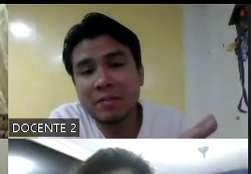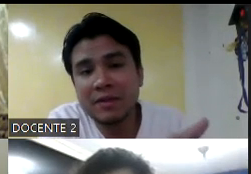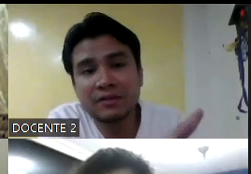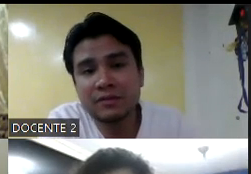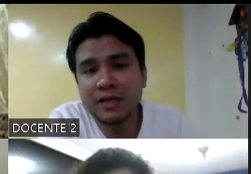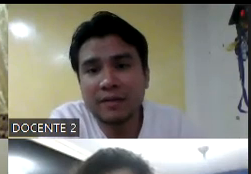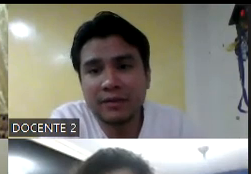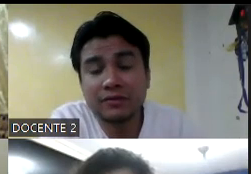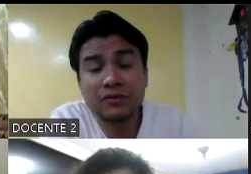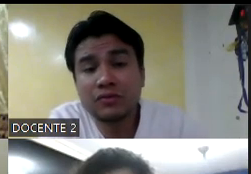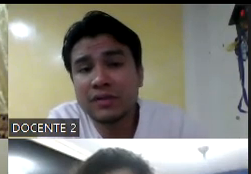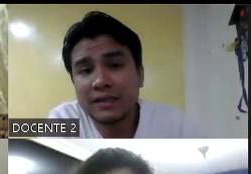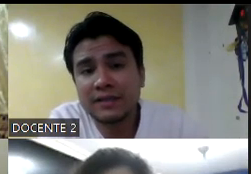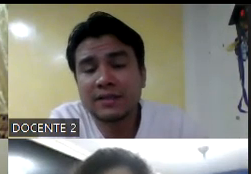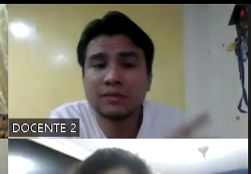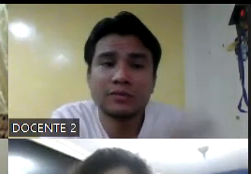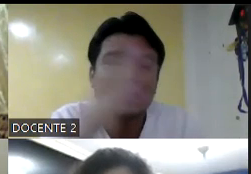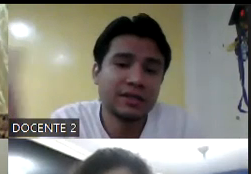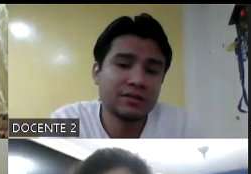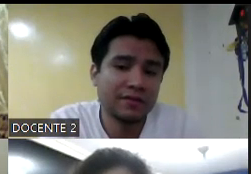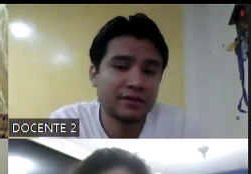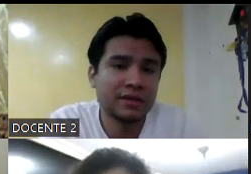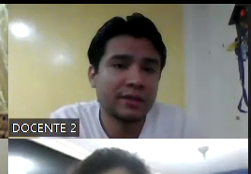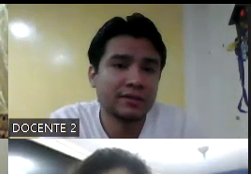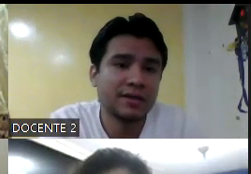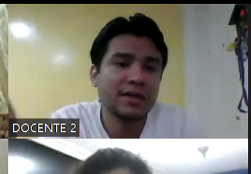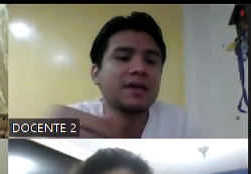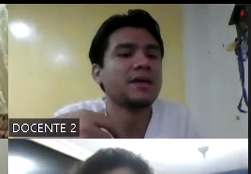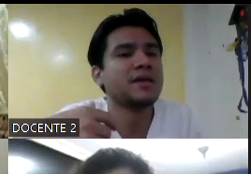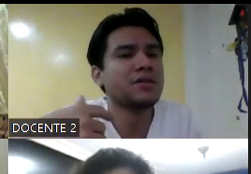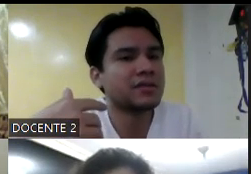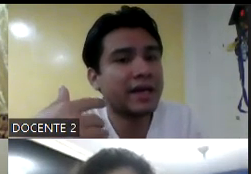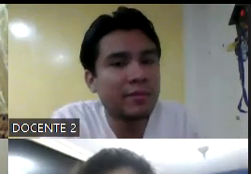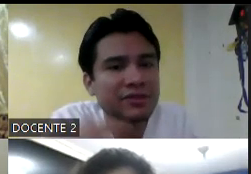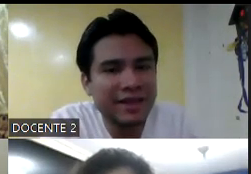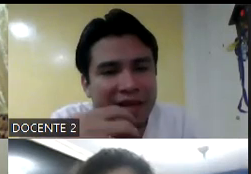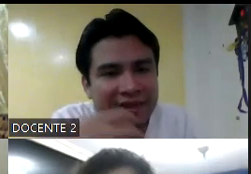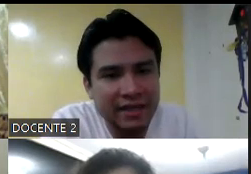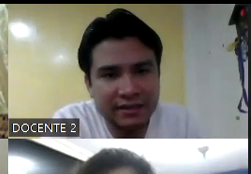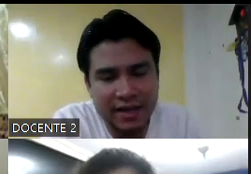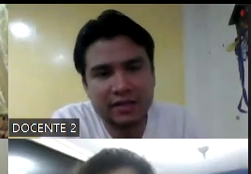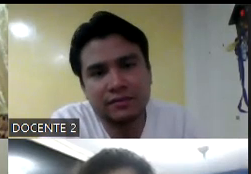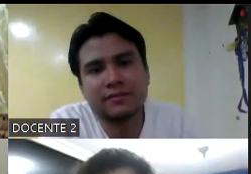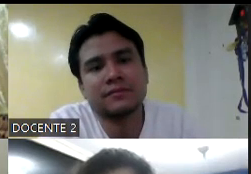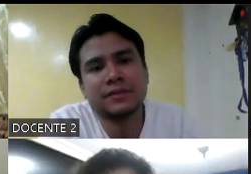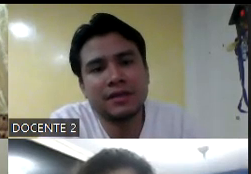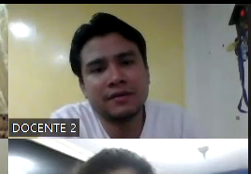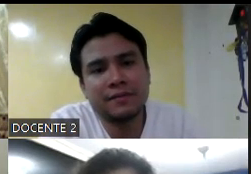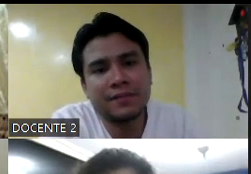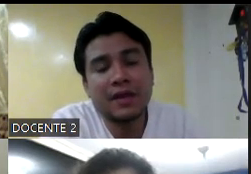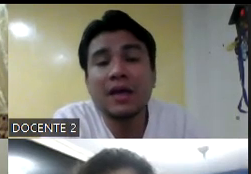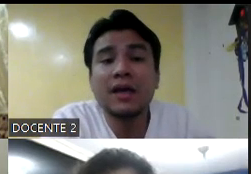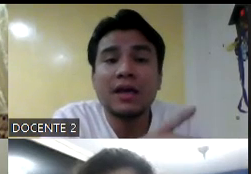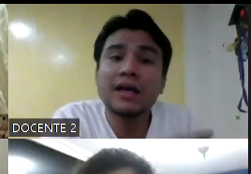De la misma manera son los medicamentos. Son sustancias que nos producen esos efectos adversos y nos creamos dependencia a eso,